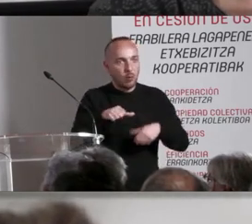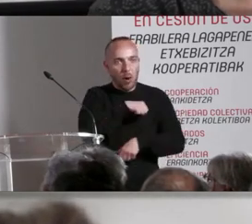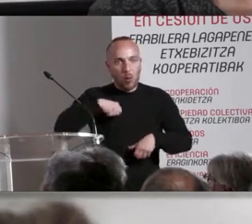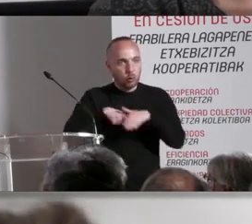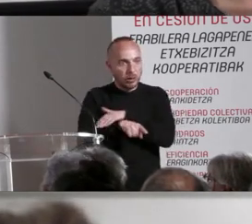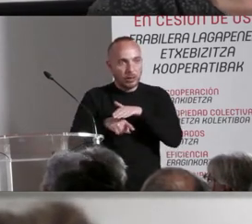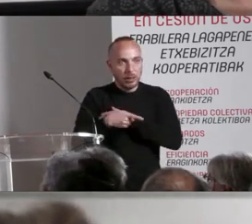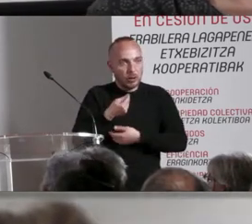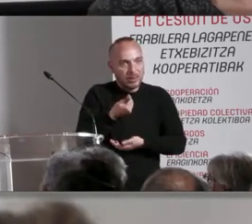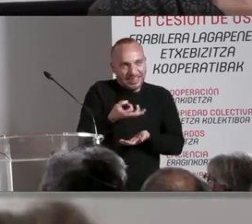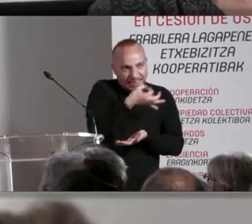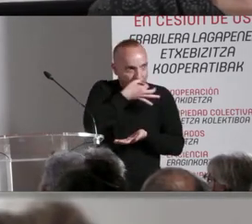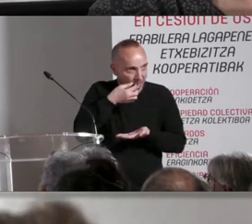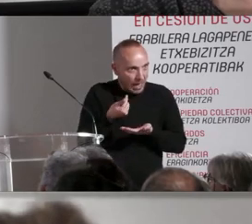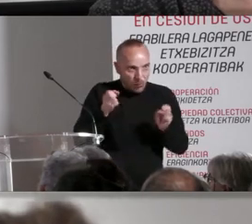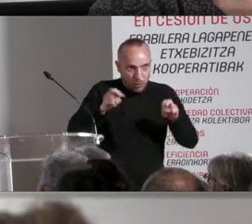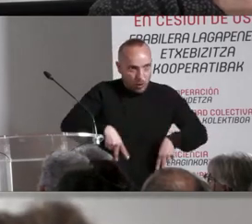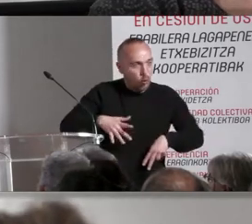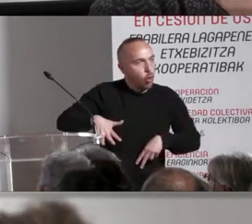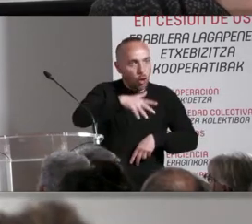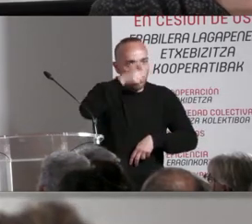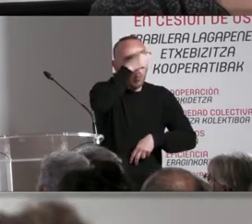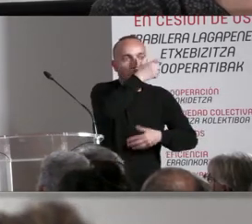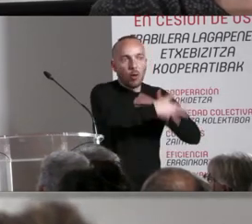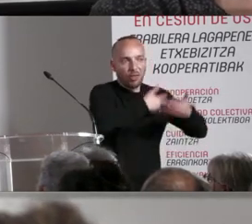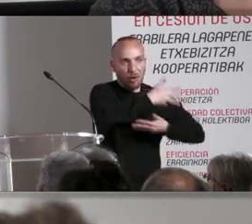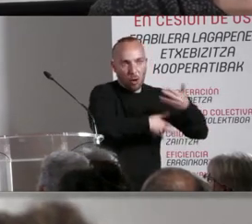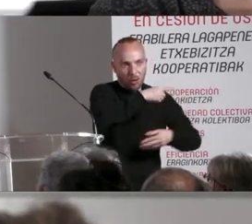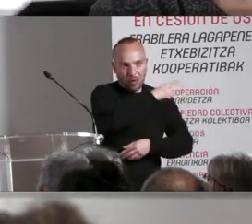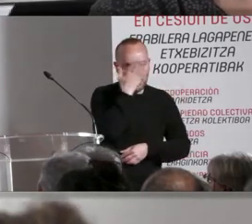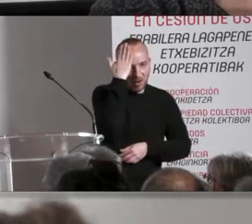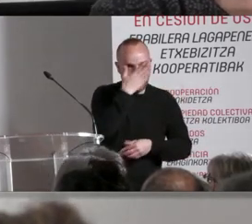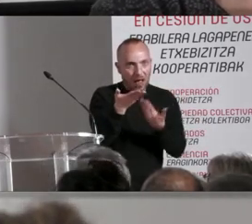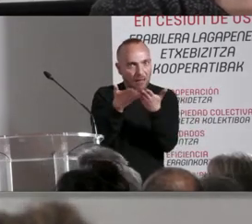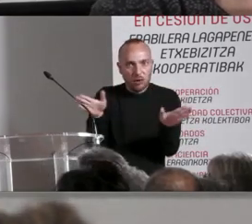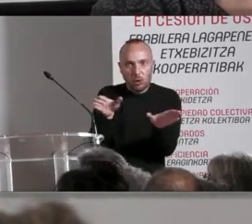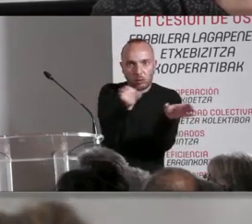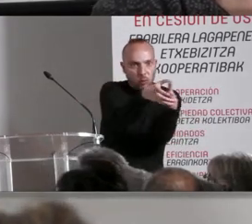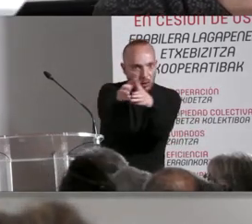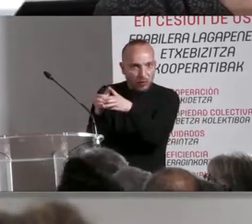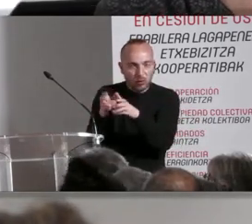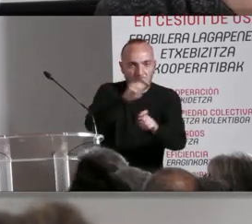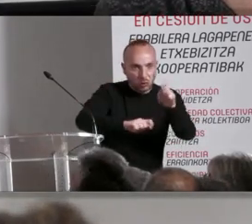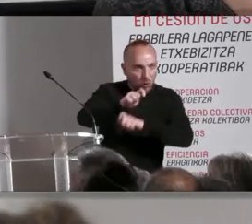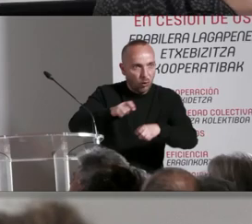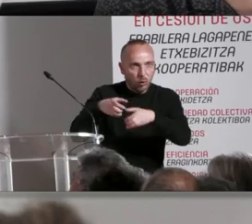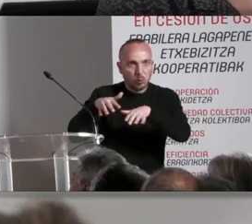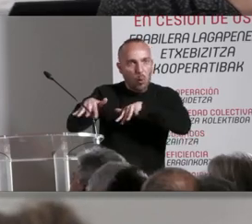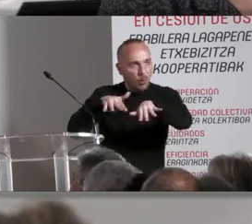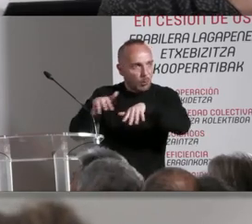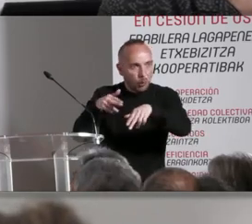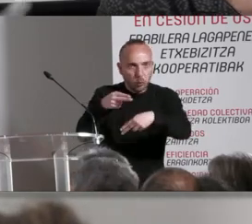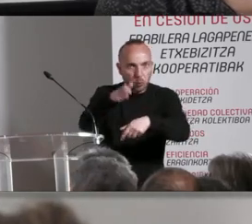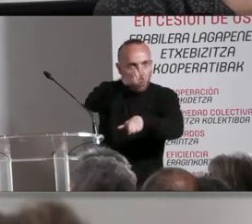situado en Ciordia, aquí en Navarra. Es un espacio abierto a otros colectivos, asociaciones, movimientos populares o particulares en